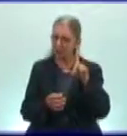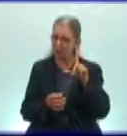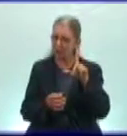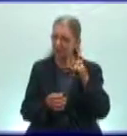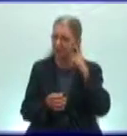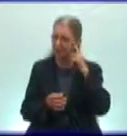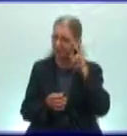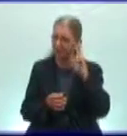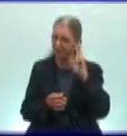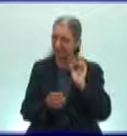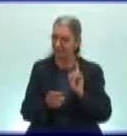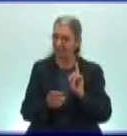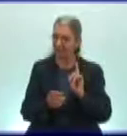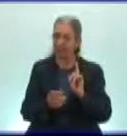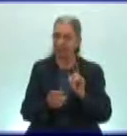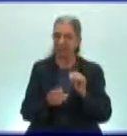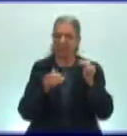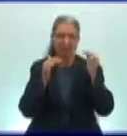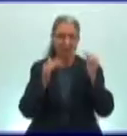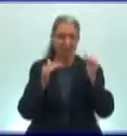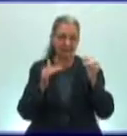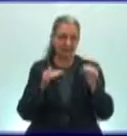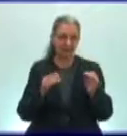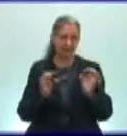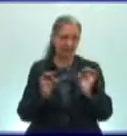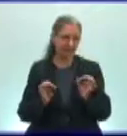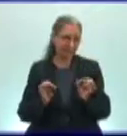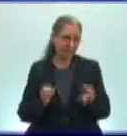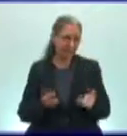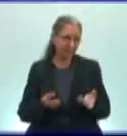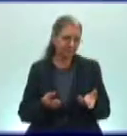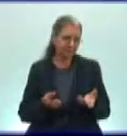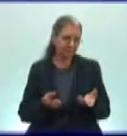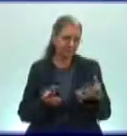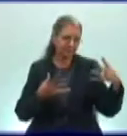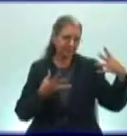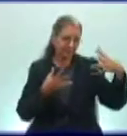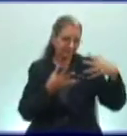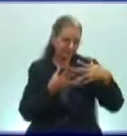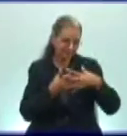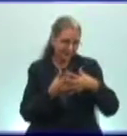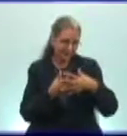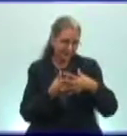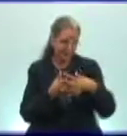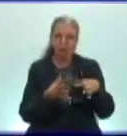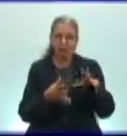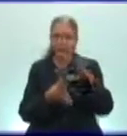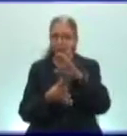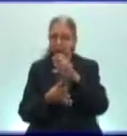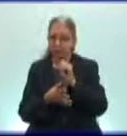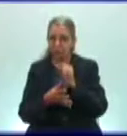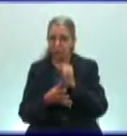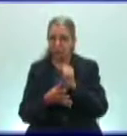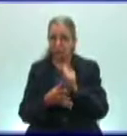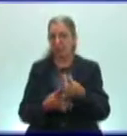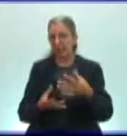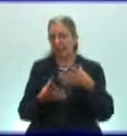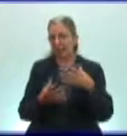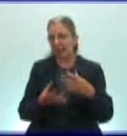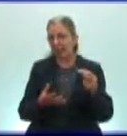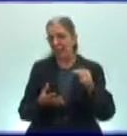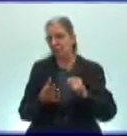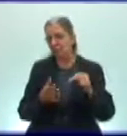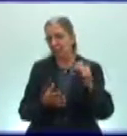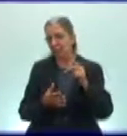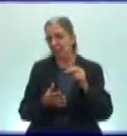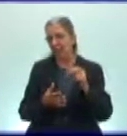Es un ejercicio que les permite a ustedes vincular todos estos conceptos que hemos visto: carga nuclear, elemento